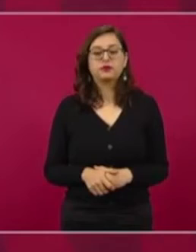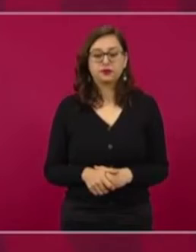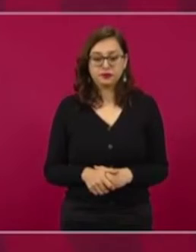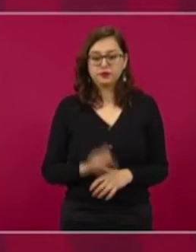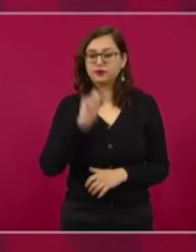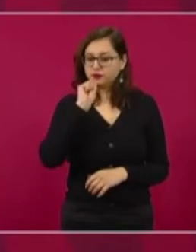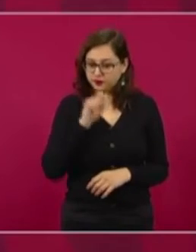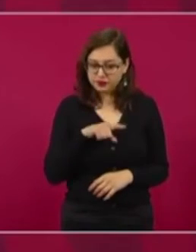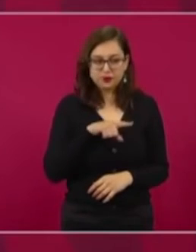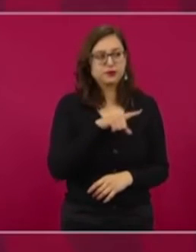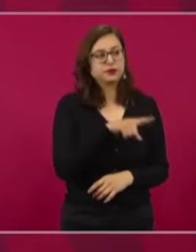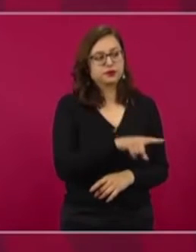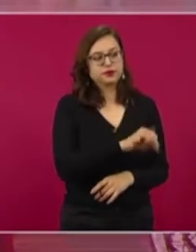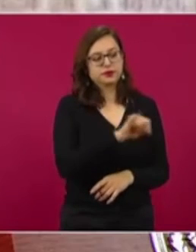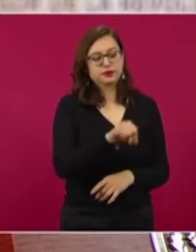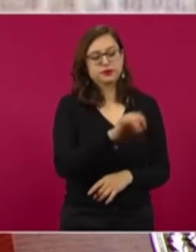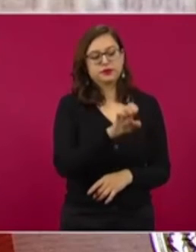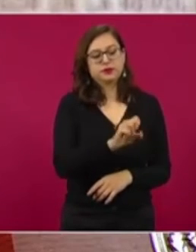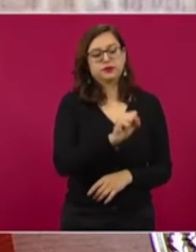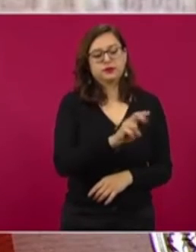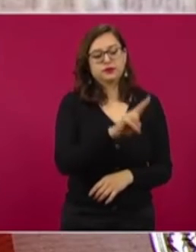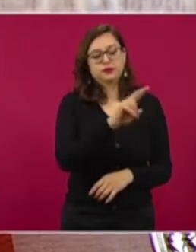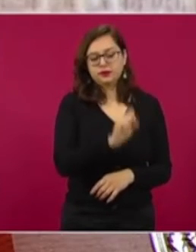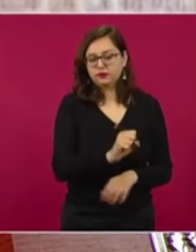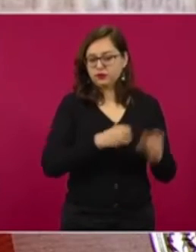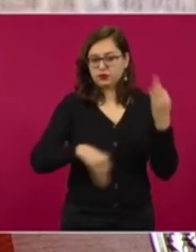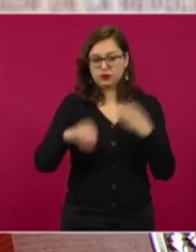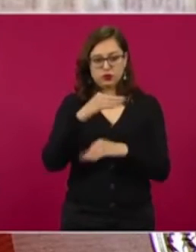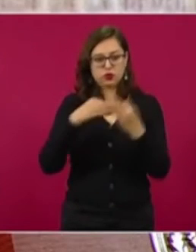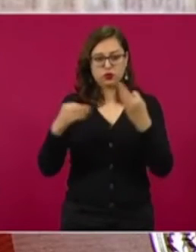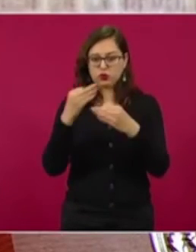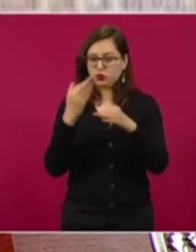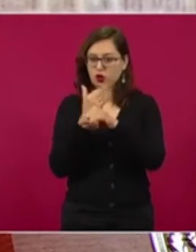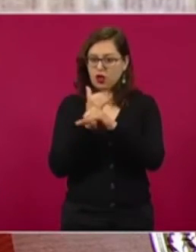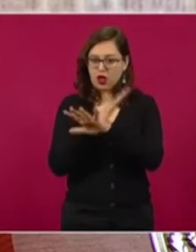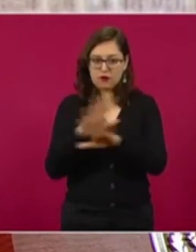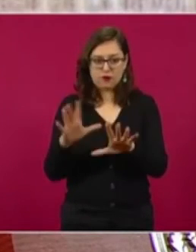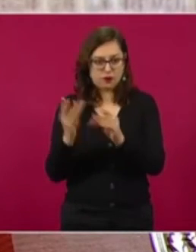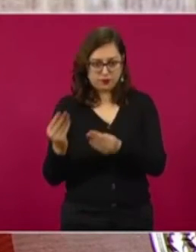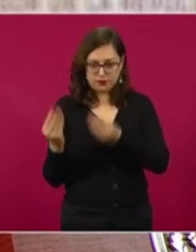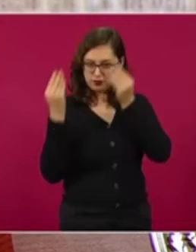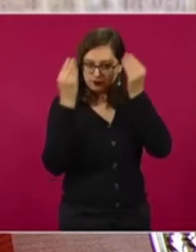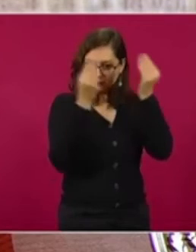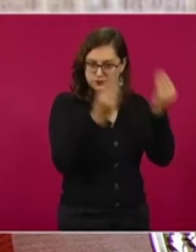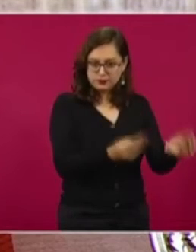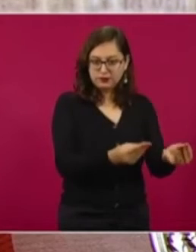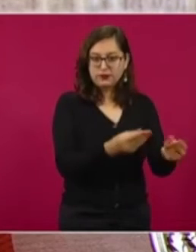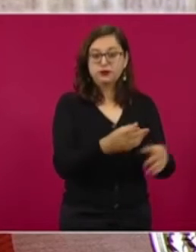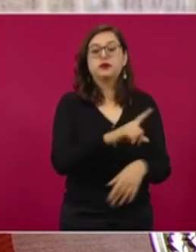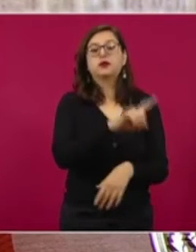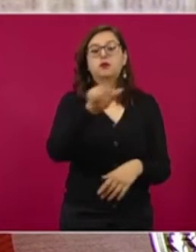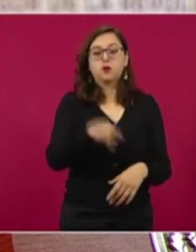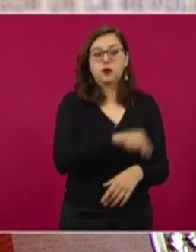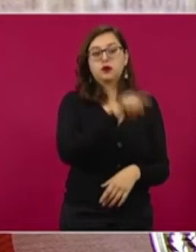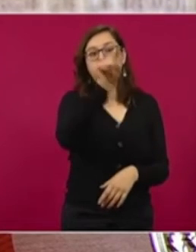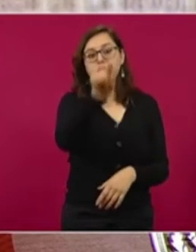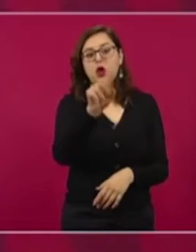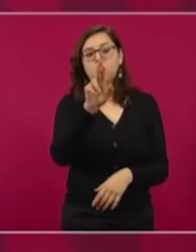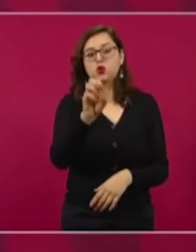Jesús le acerques toda la información que tengas a Román Meyer.